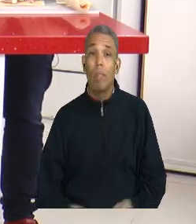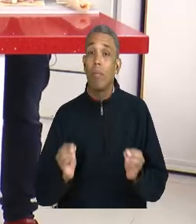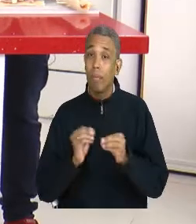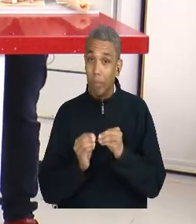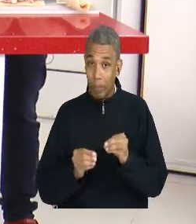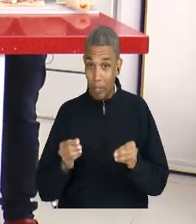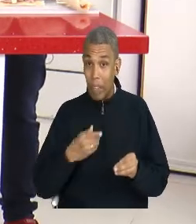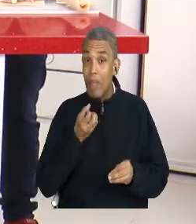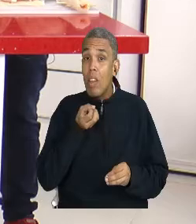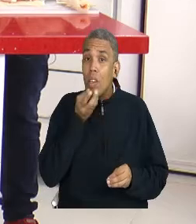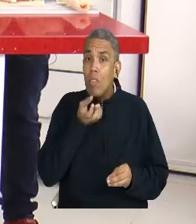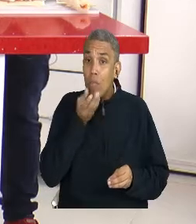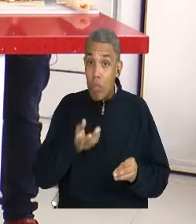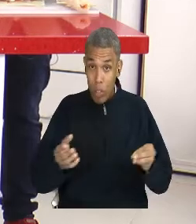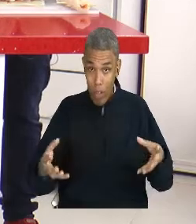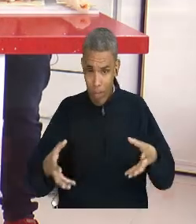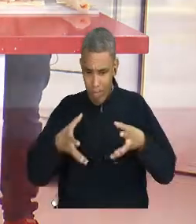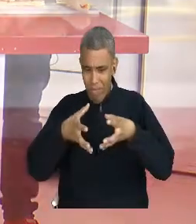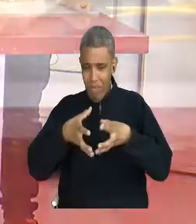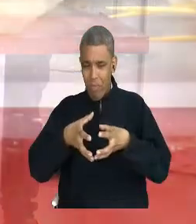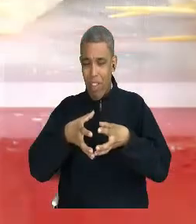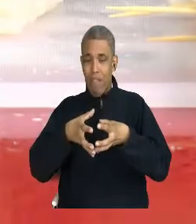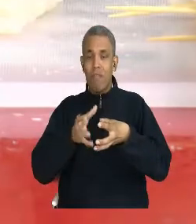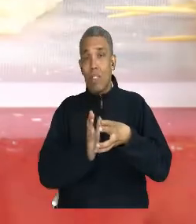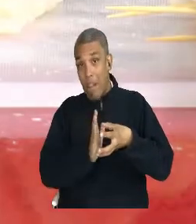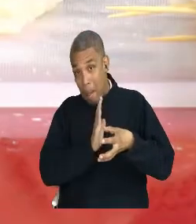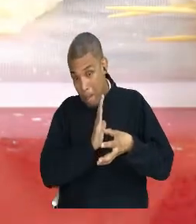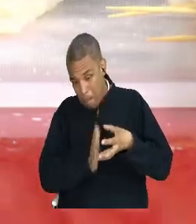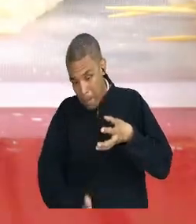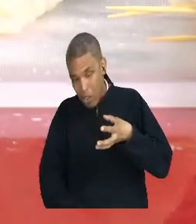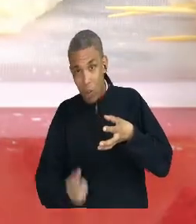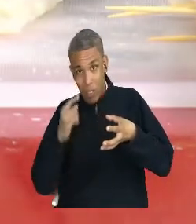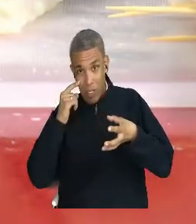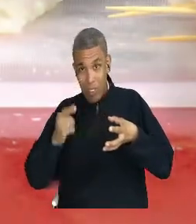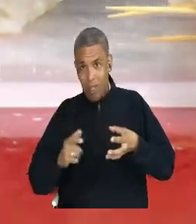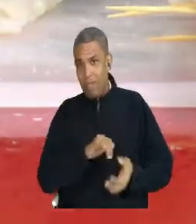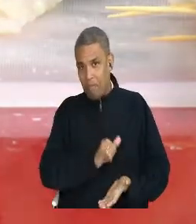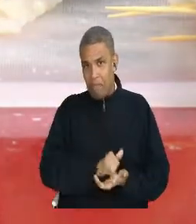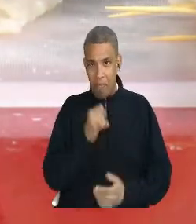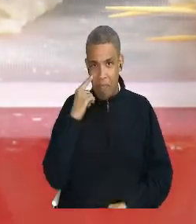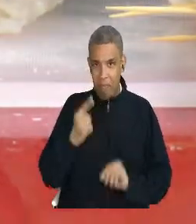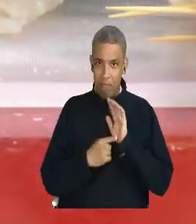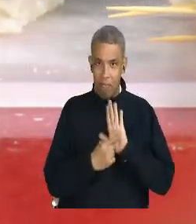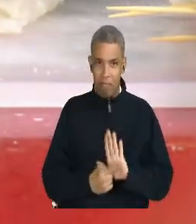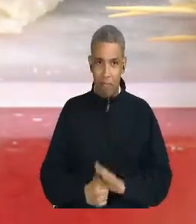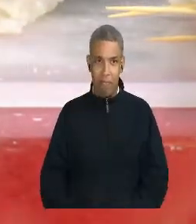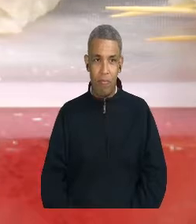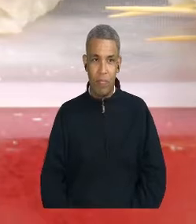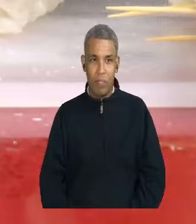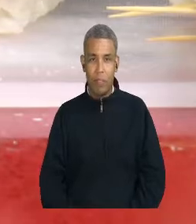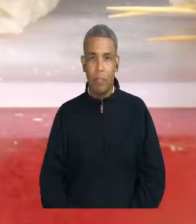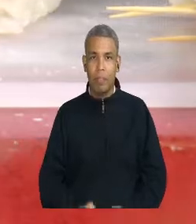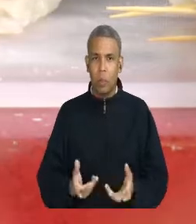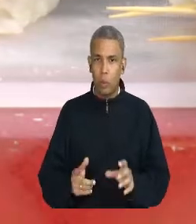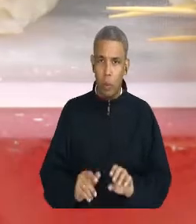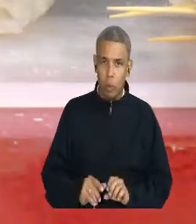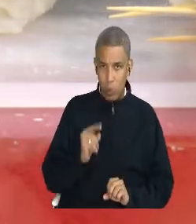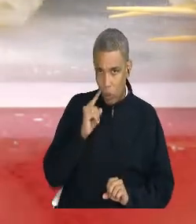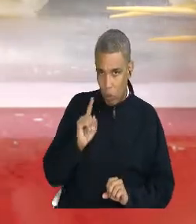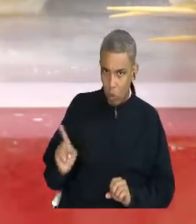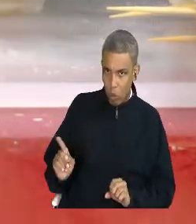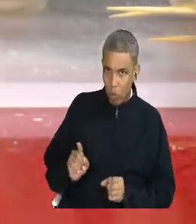observar en esta primera entrada de nuestra receta del bueno, día de hoy. Para empezar a darle giro a nuestro melón, ¿sí?